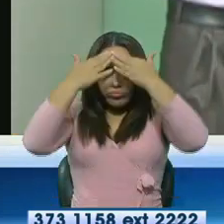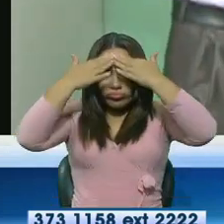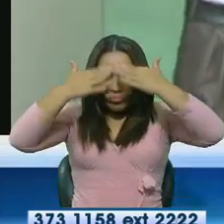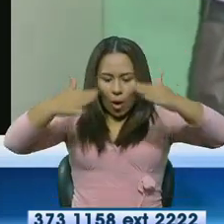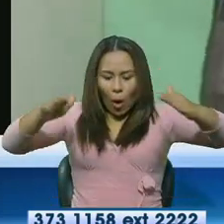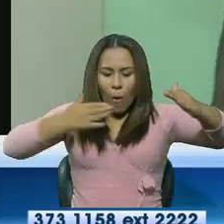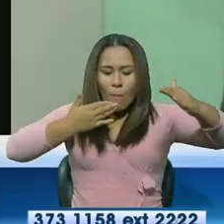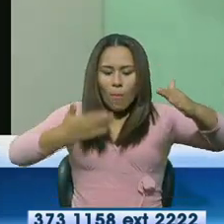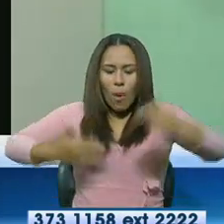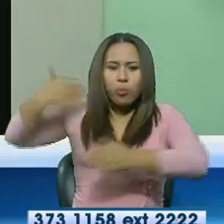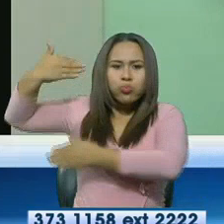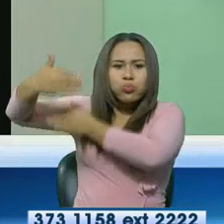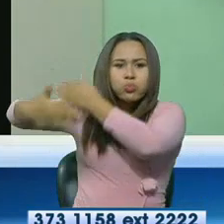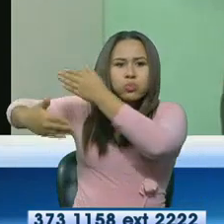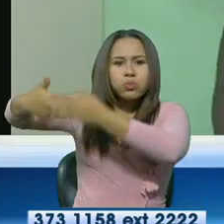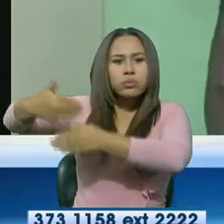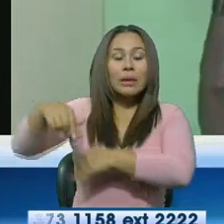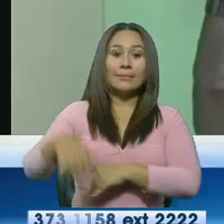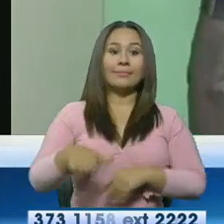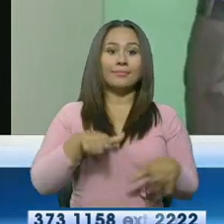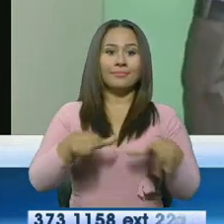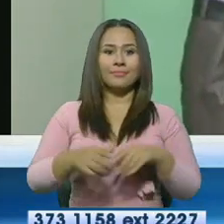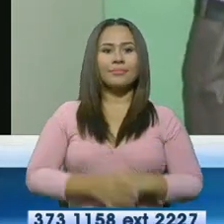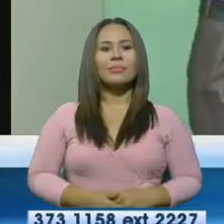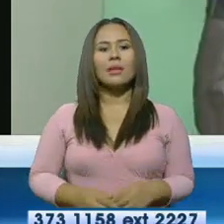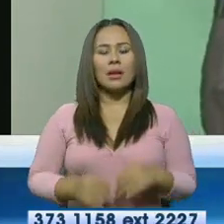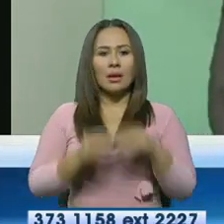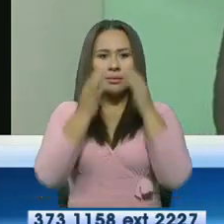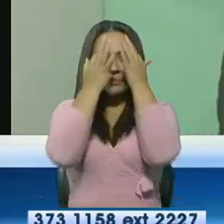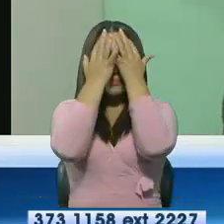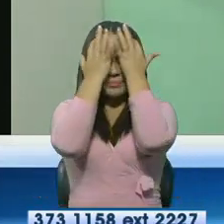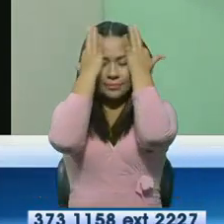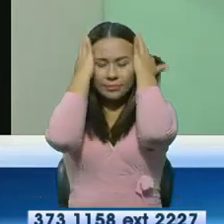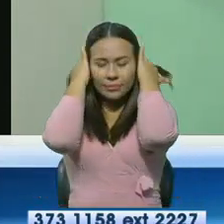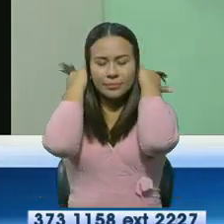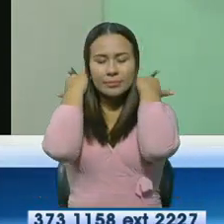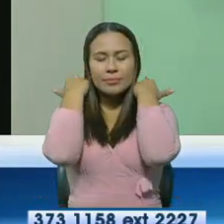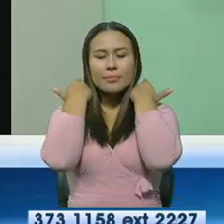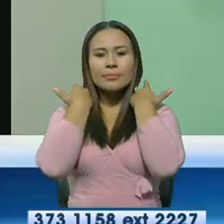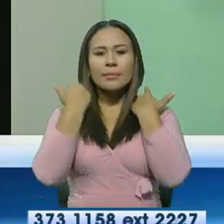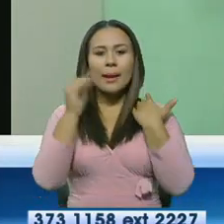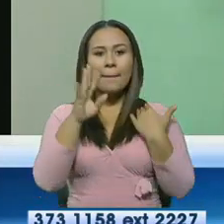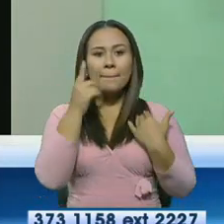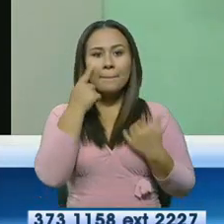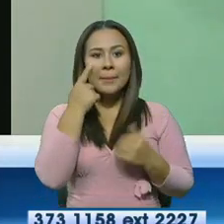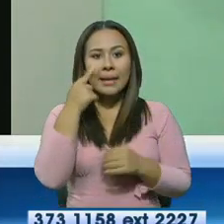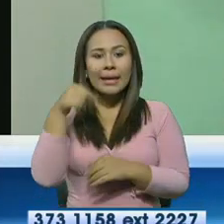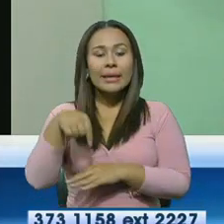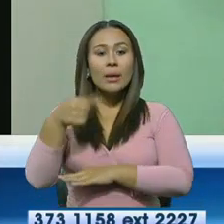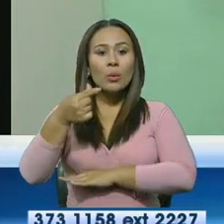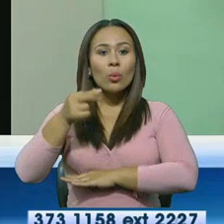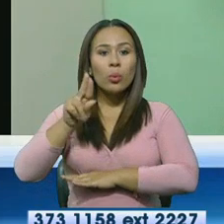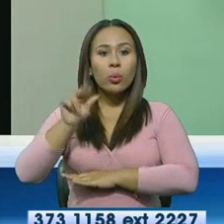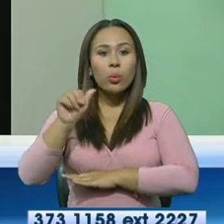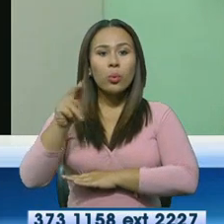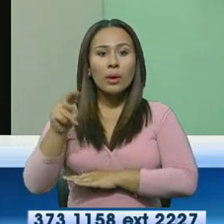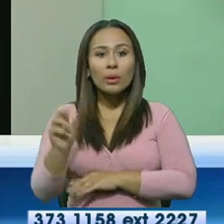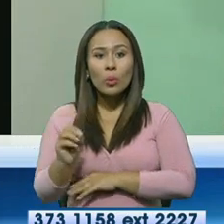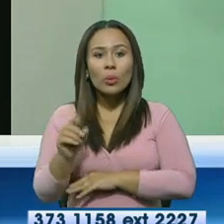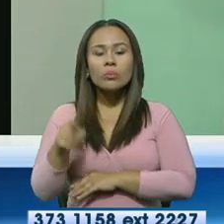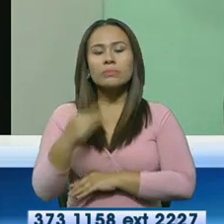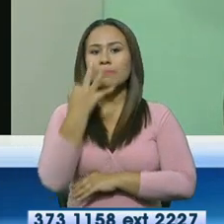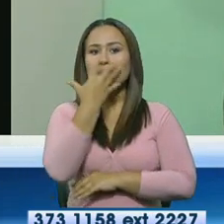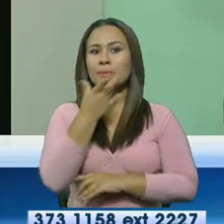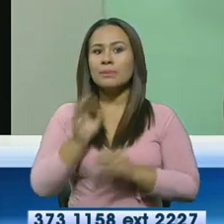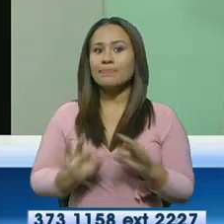que contiene Guano. Incluso hay una parte fundamental que se podría decir marca esta